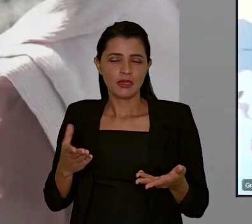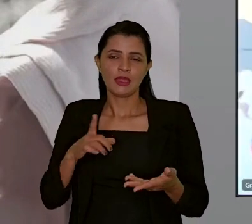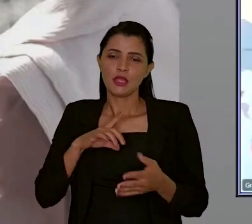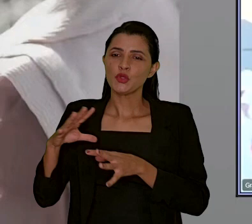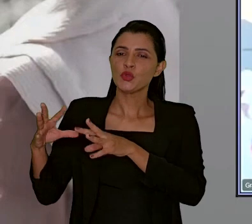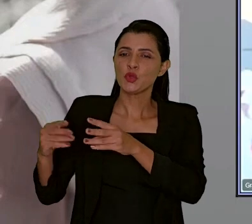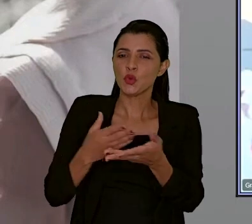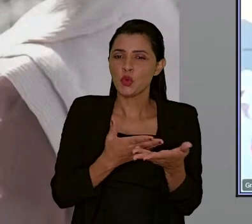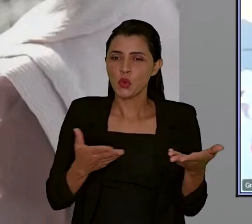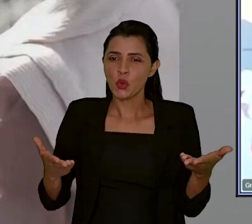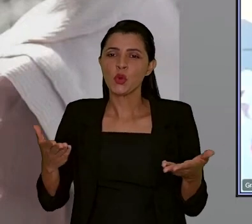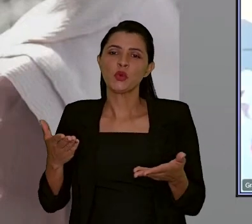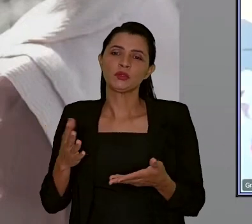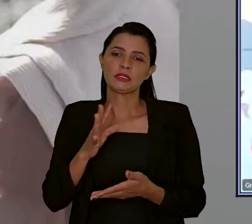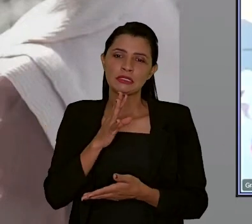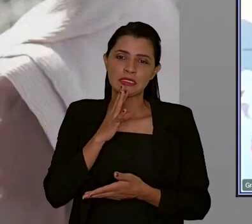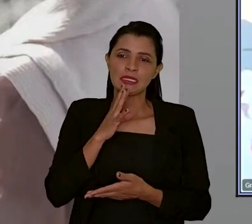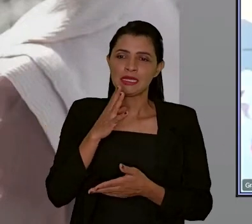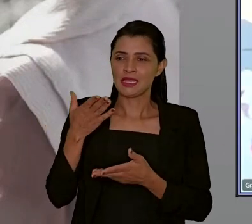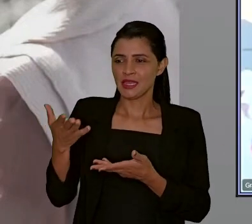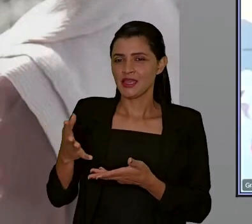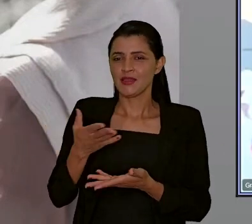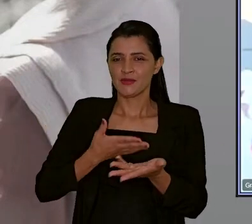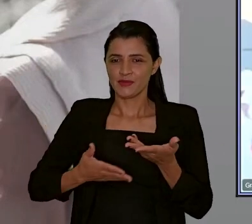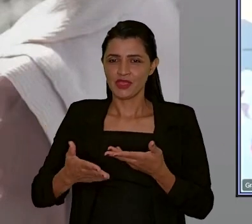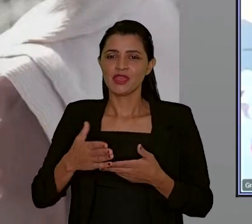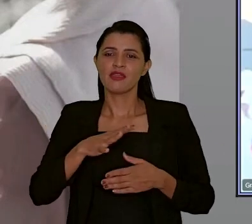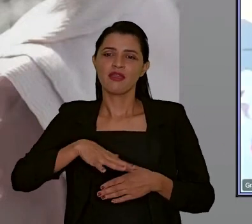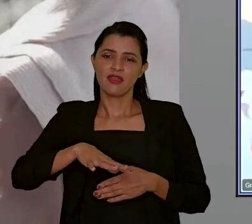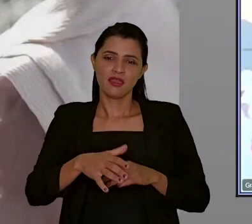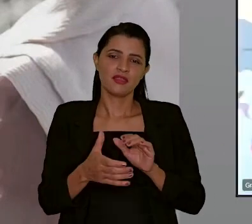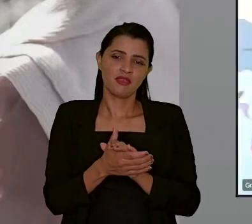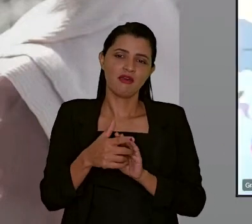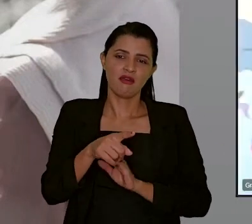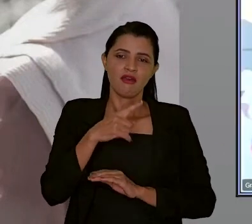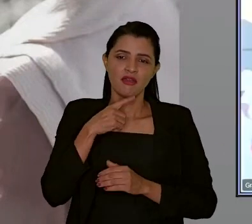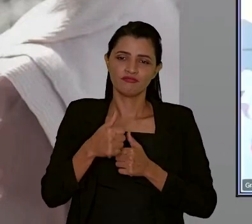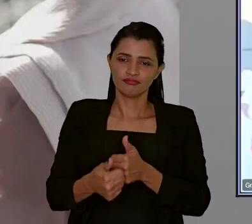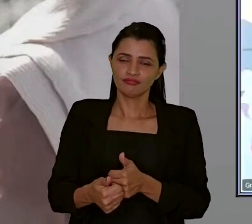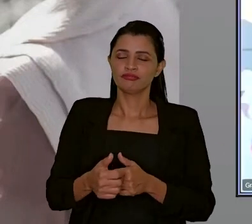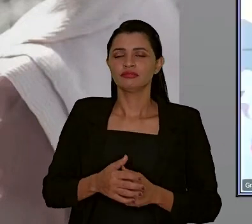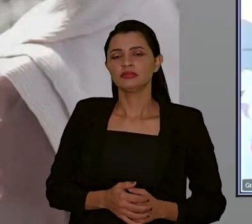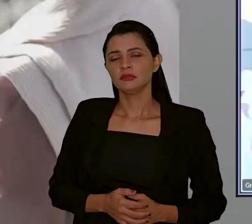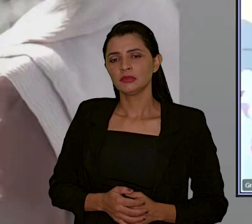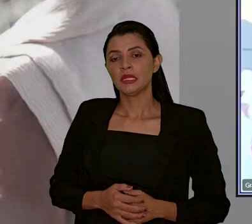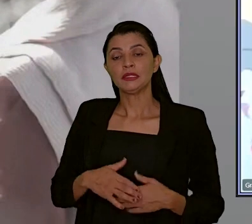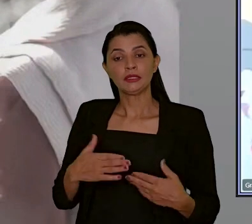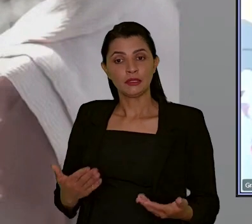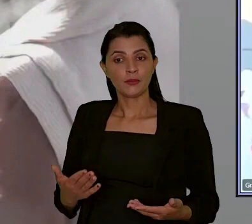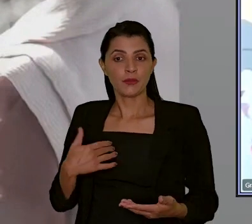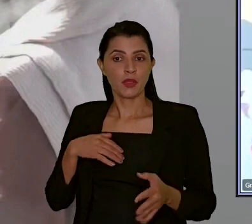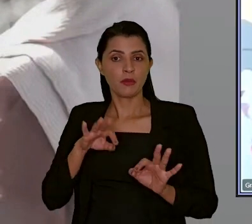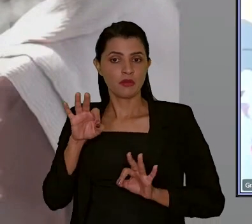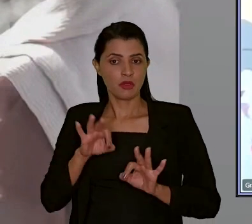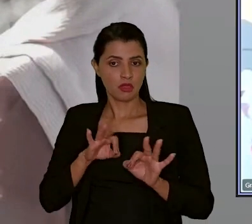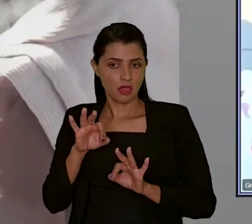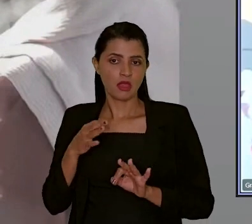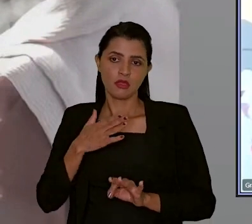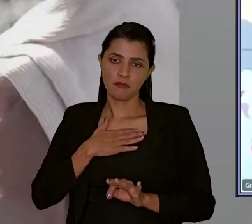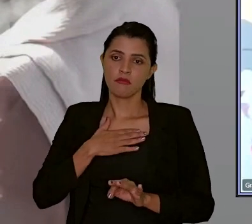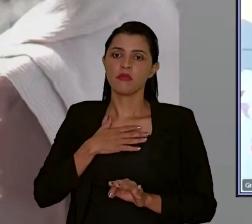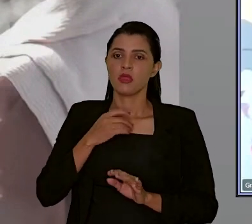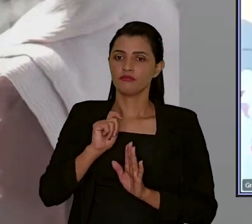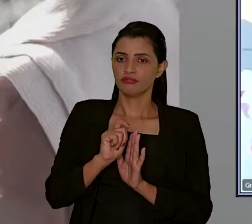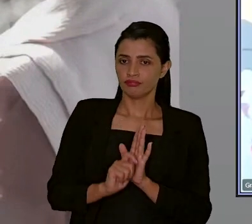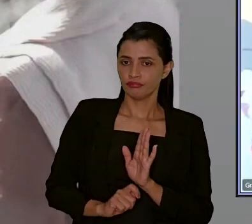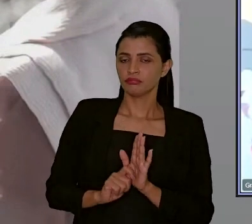todos los jueces de enlace que acompañan a Guillermo. Bueno, he preparado mi